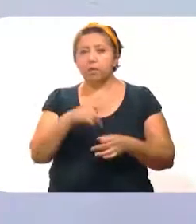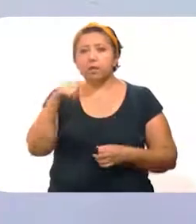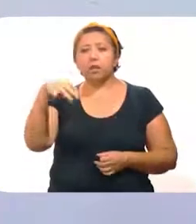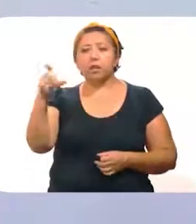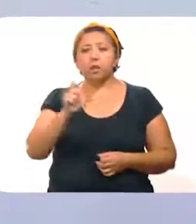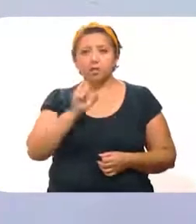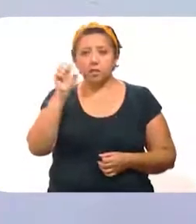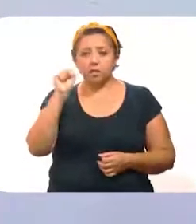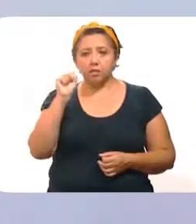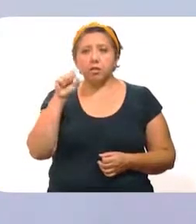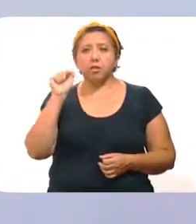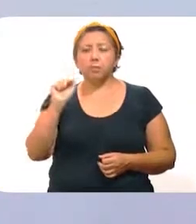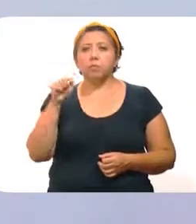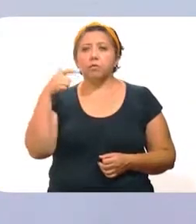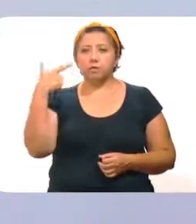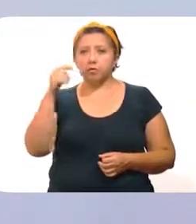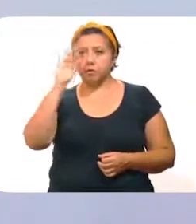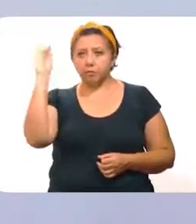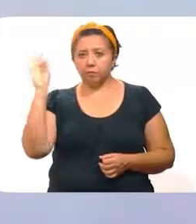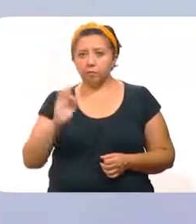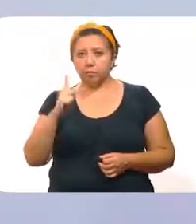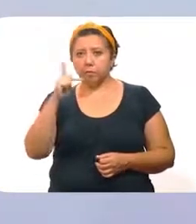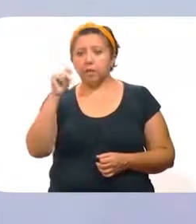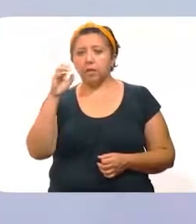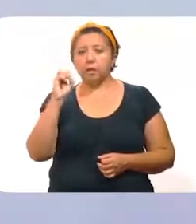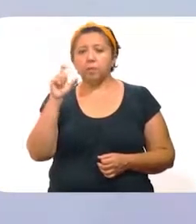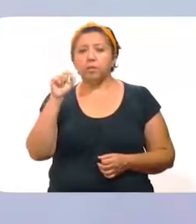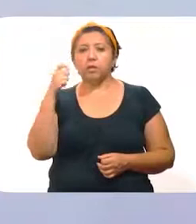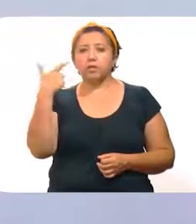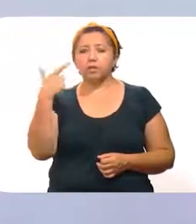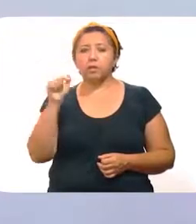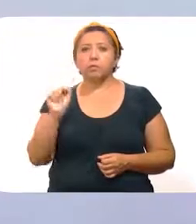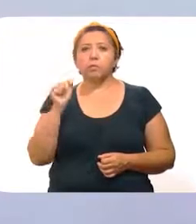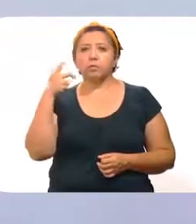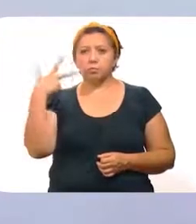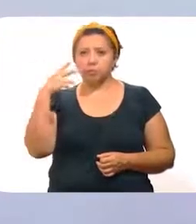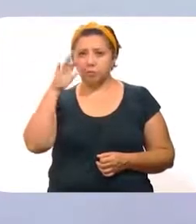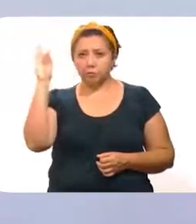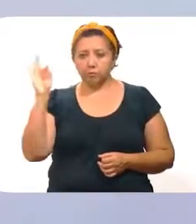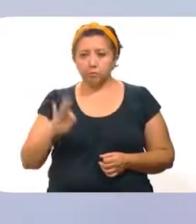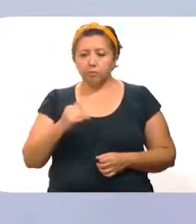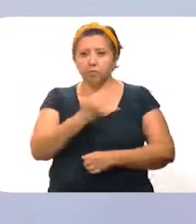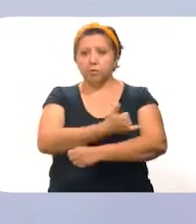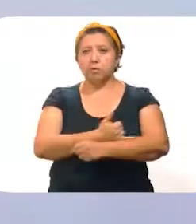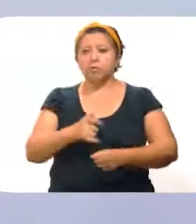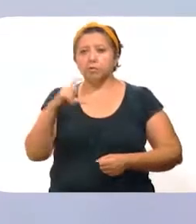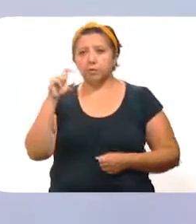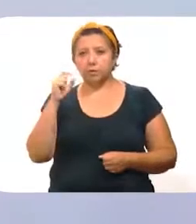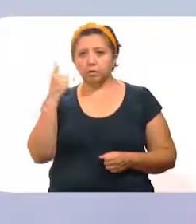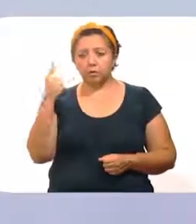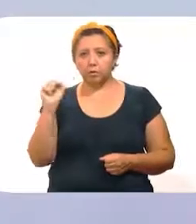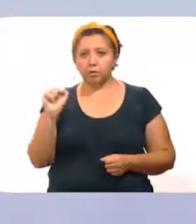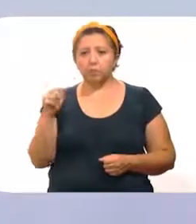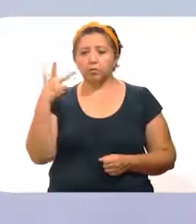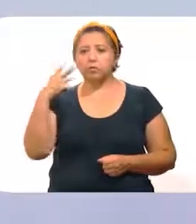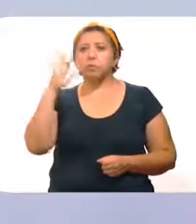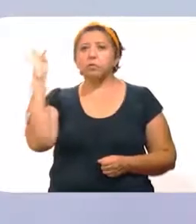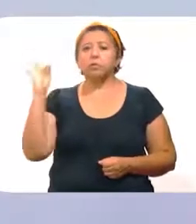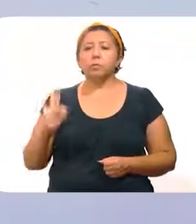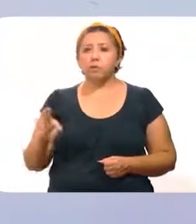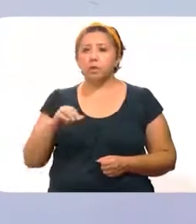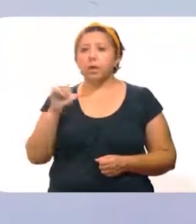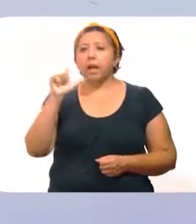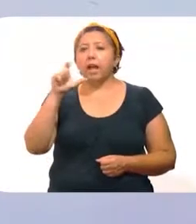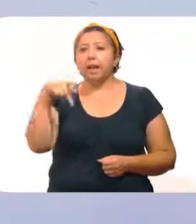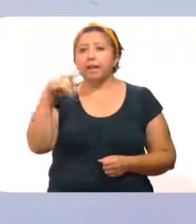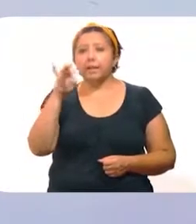Tecash, 60.7%, Peto, 27.8%, Izamal, 21.8%,